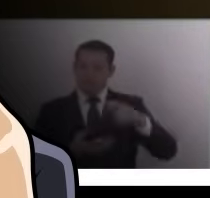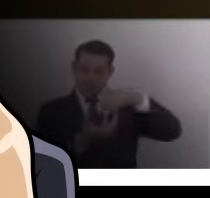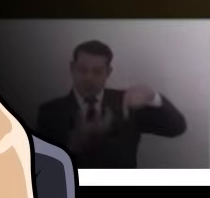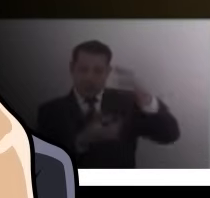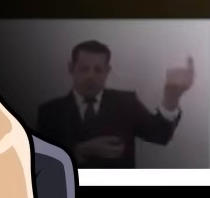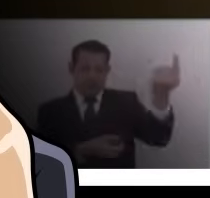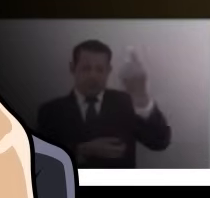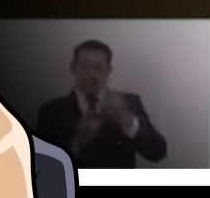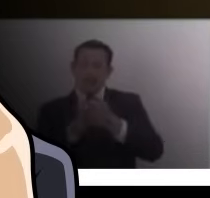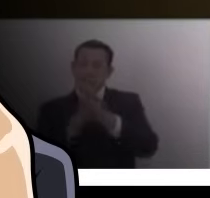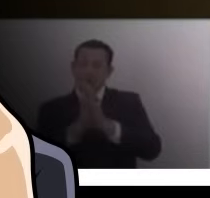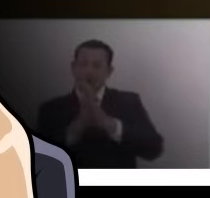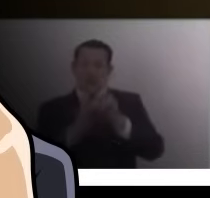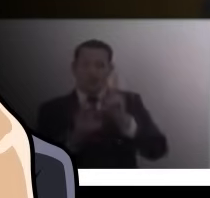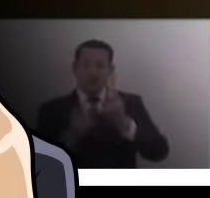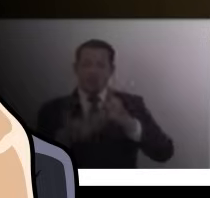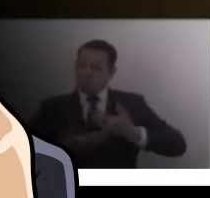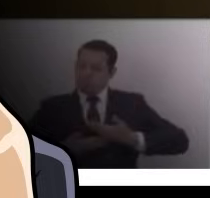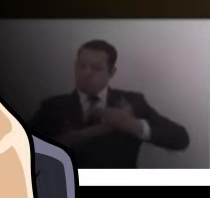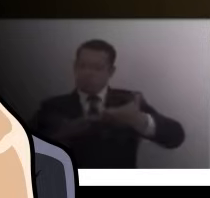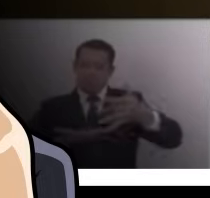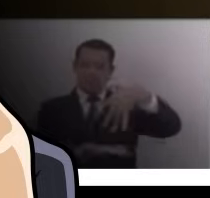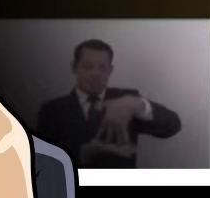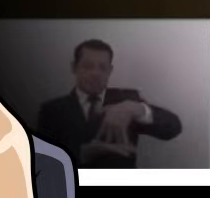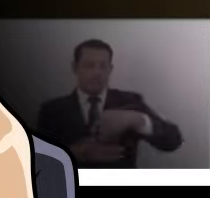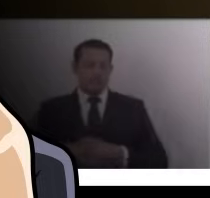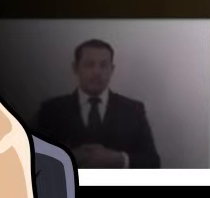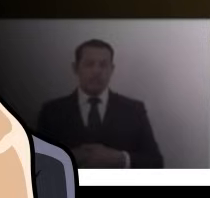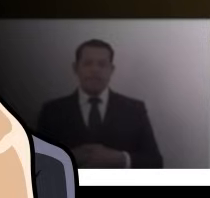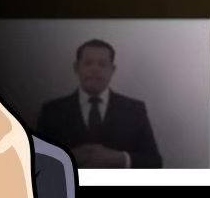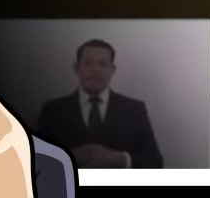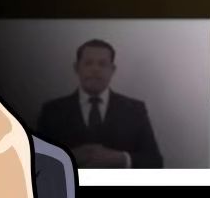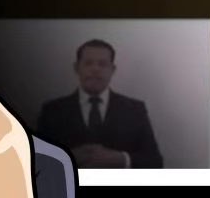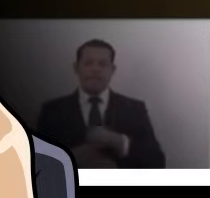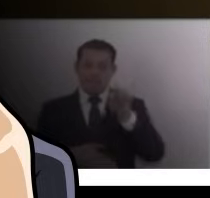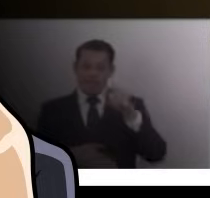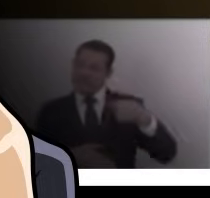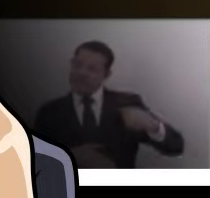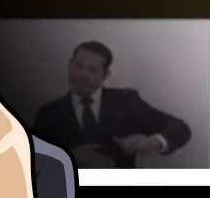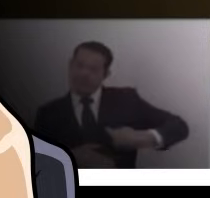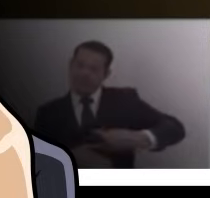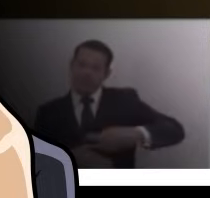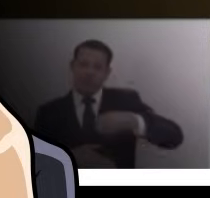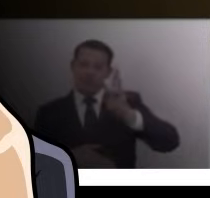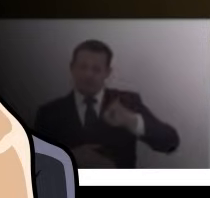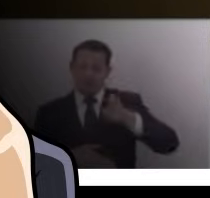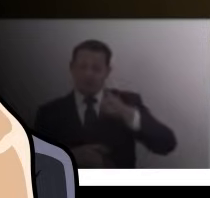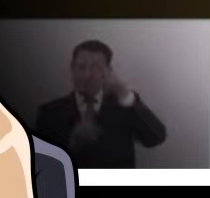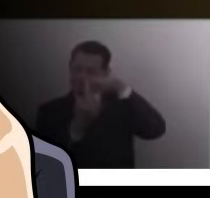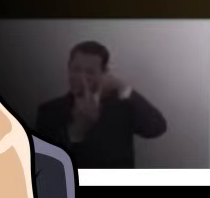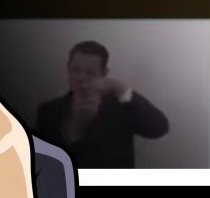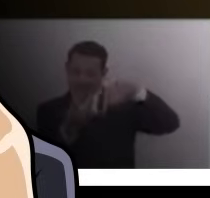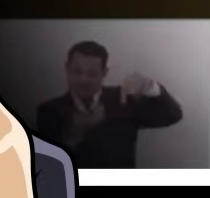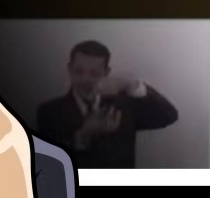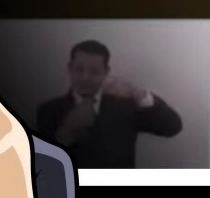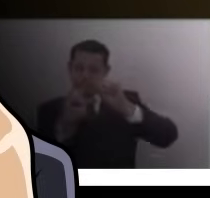Ustedes vienen aquí a pedir lo que no están dispuestos a darle al pueblo. Y esa siempre ha sido la característica